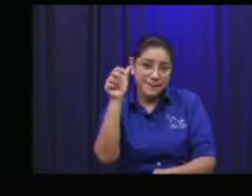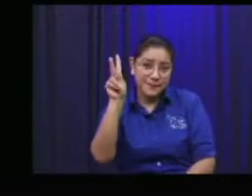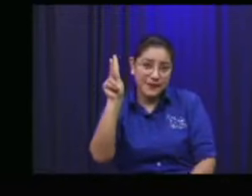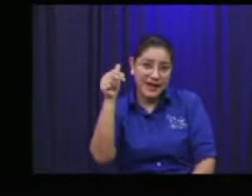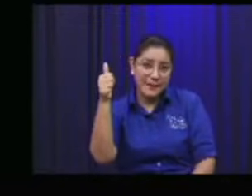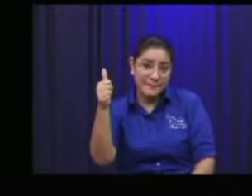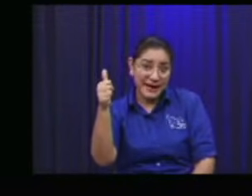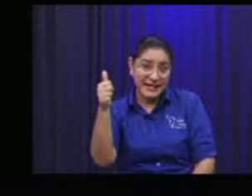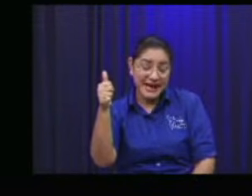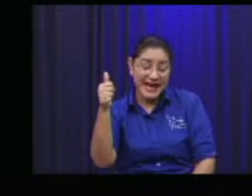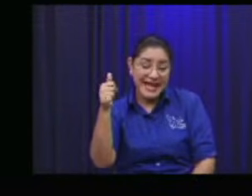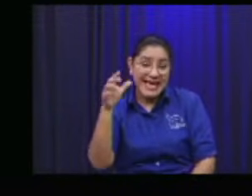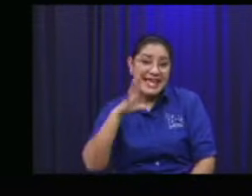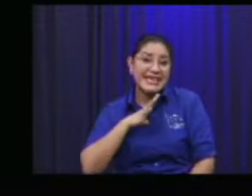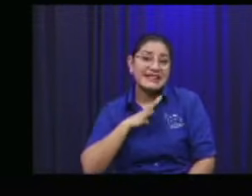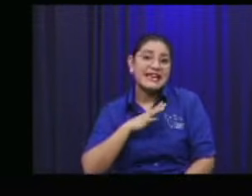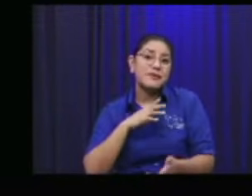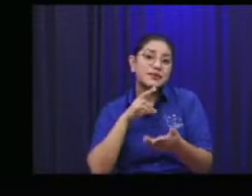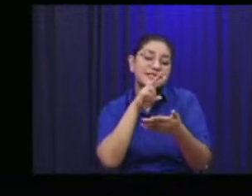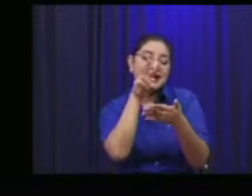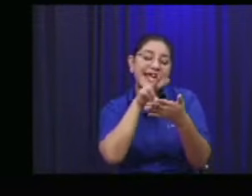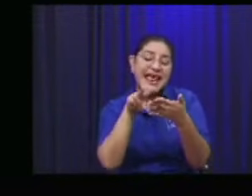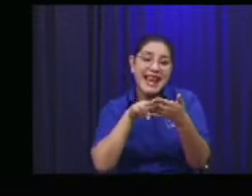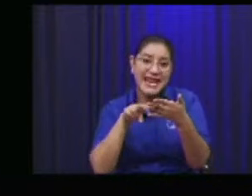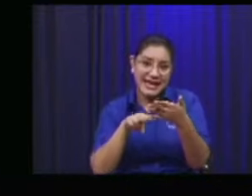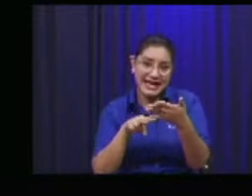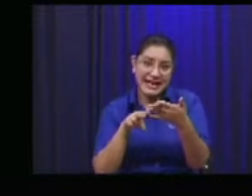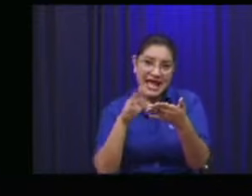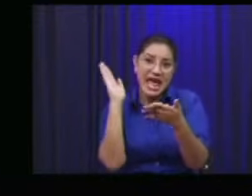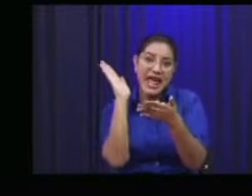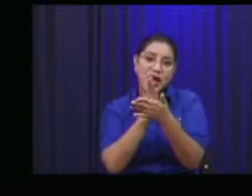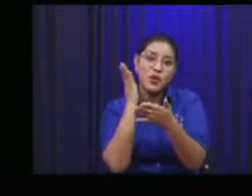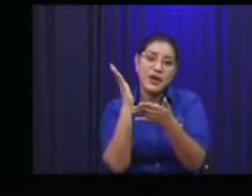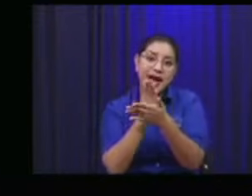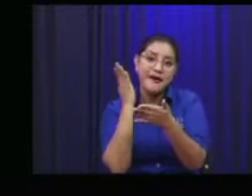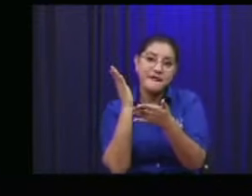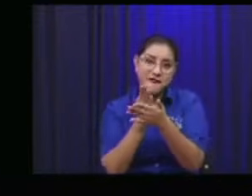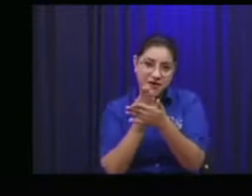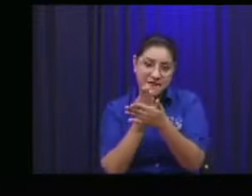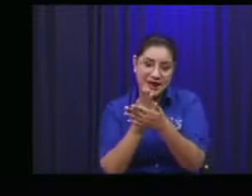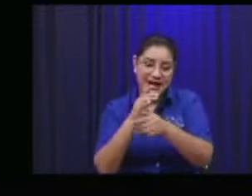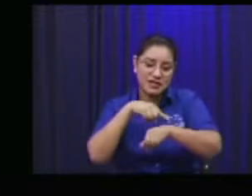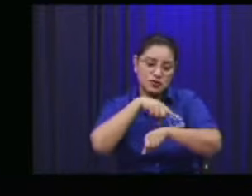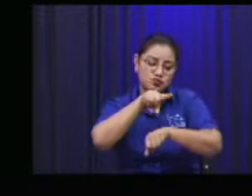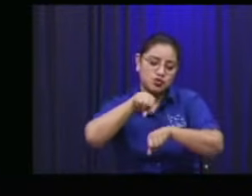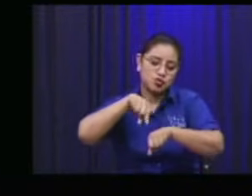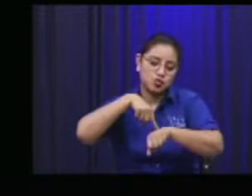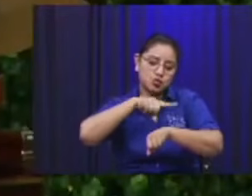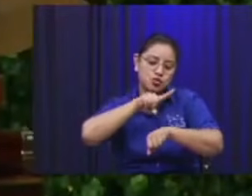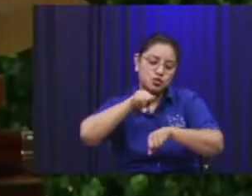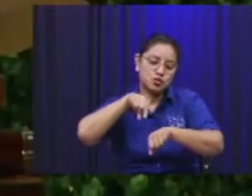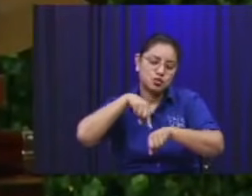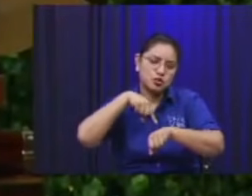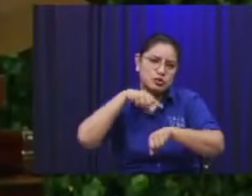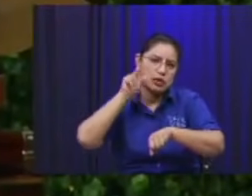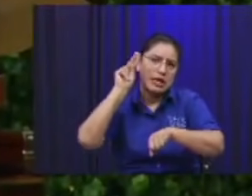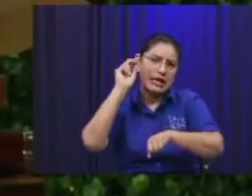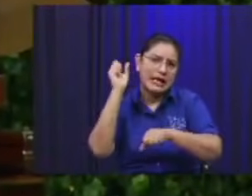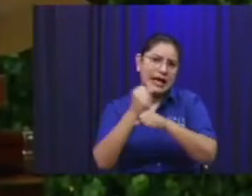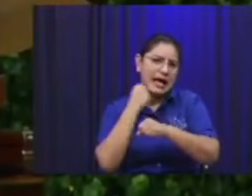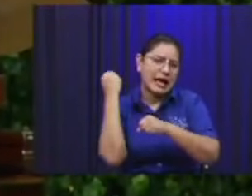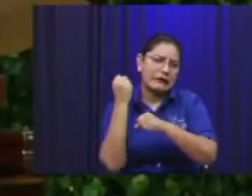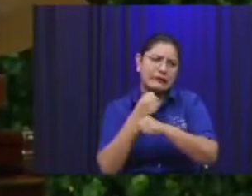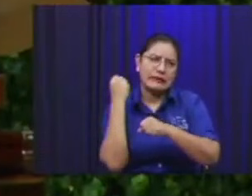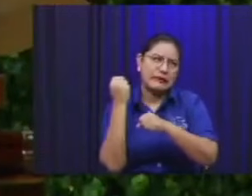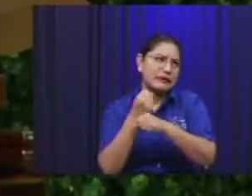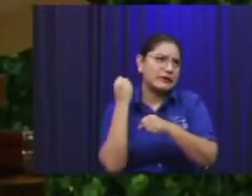de leerlos cuando estamos leyendo la la biblia es son horas que digo horas años de estudio de